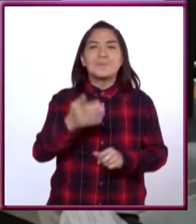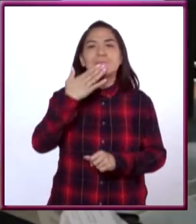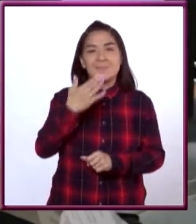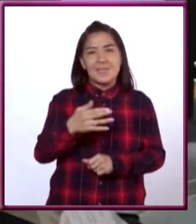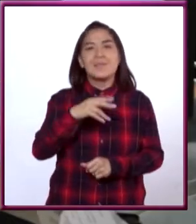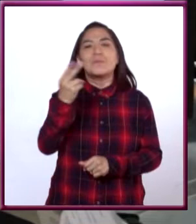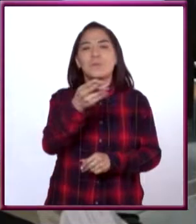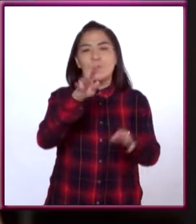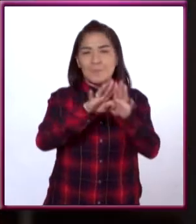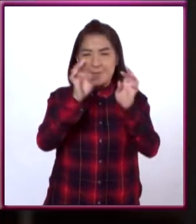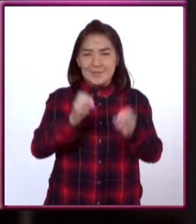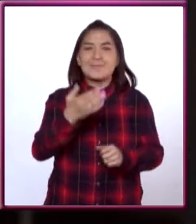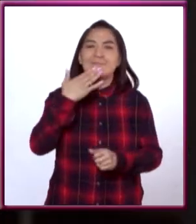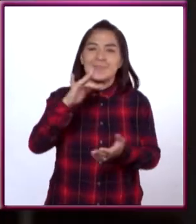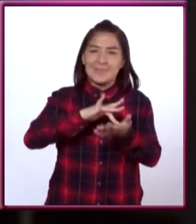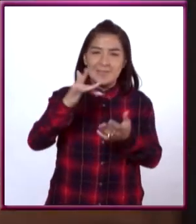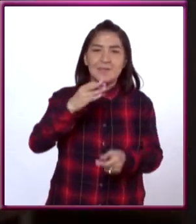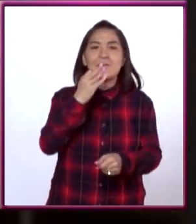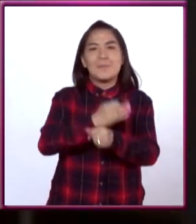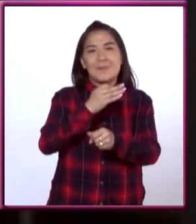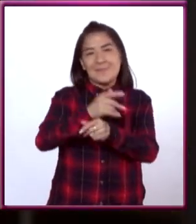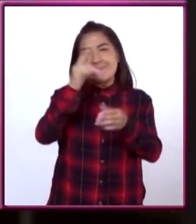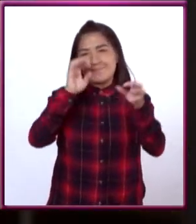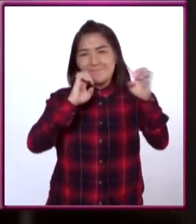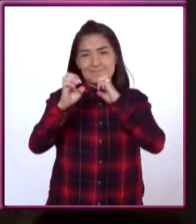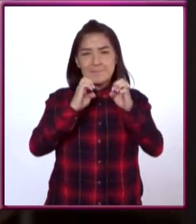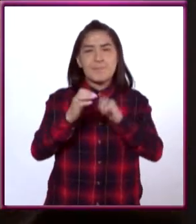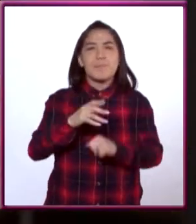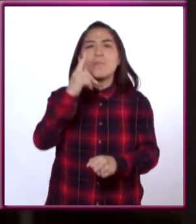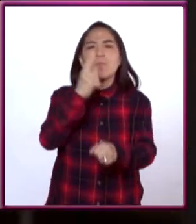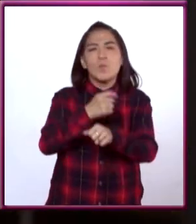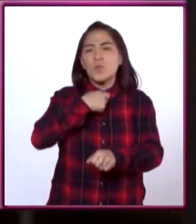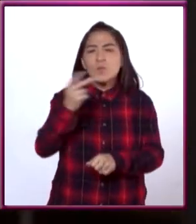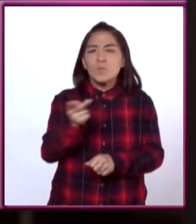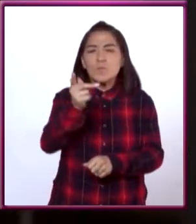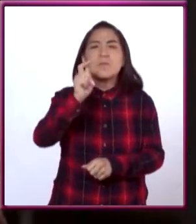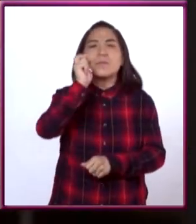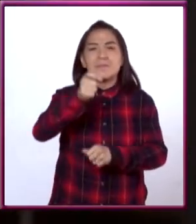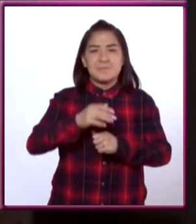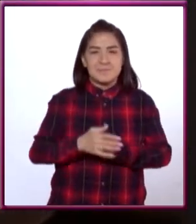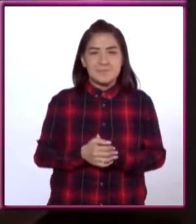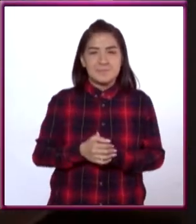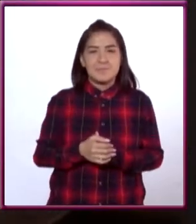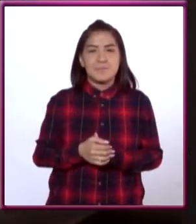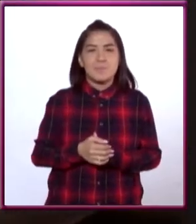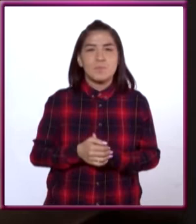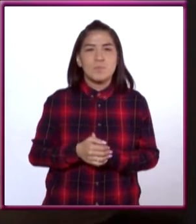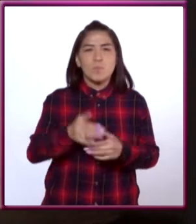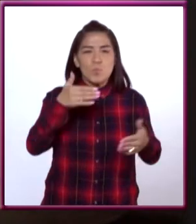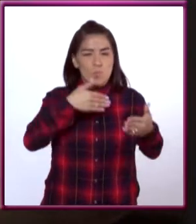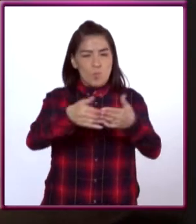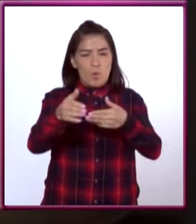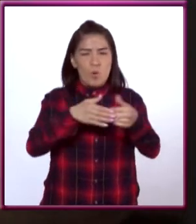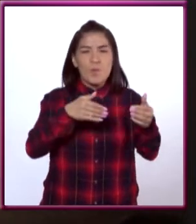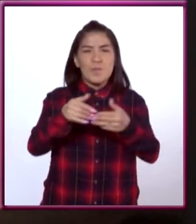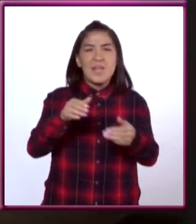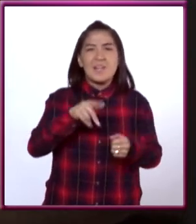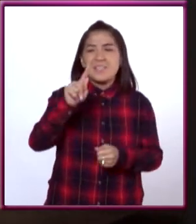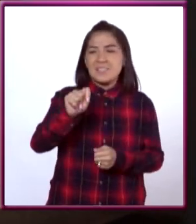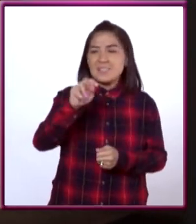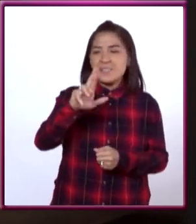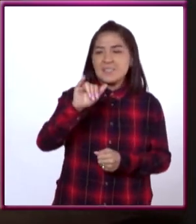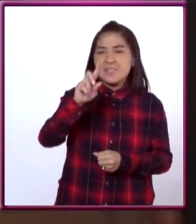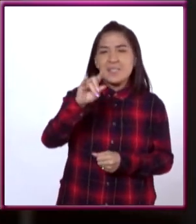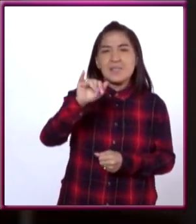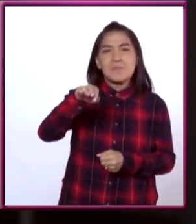gracias Ernesto. ¿Ustedes qué tal? Muy bien, muchas gracias por tu tiempo. Mi primera pregunta es, ¿qué es un modelo tridimensional CAD?